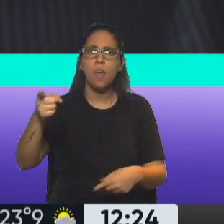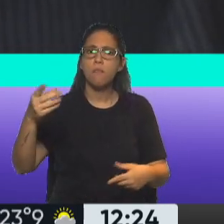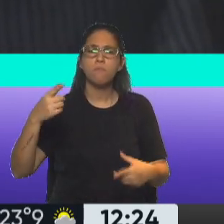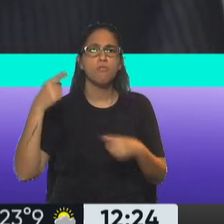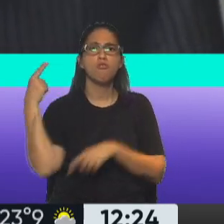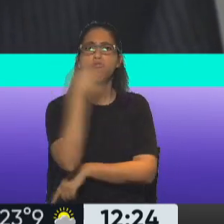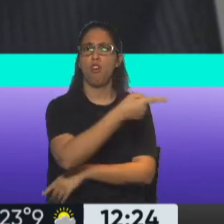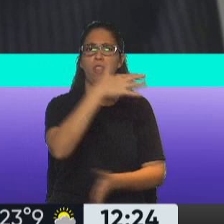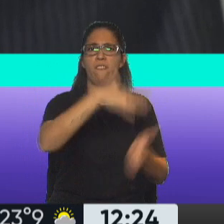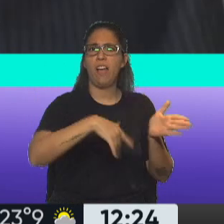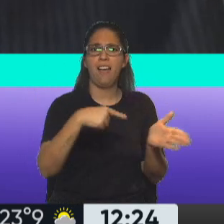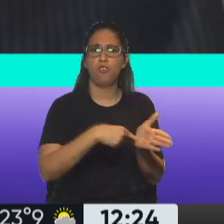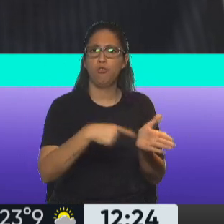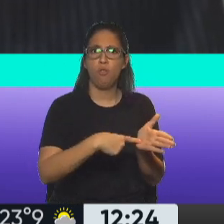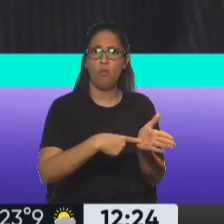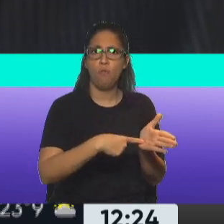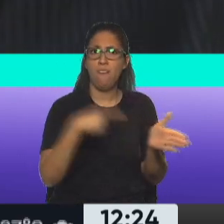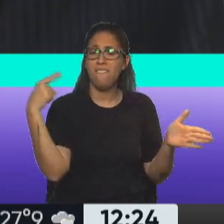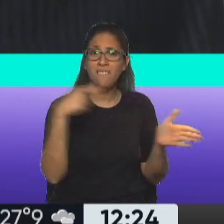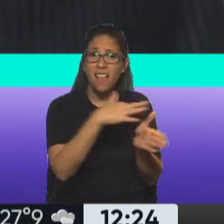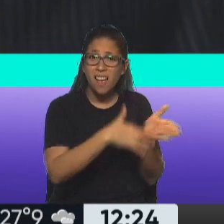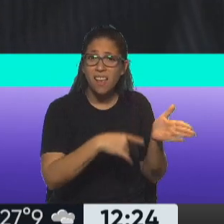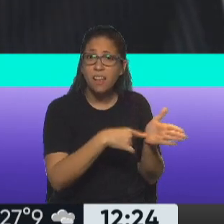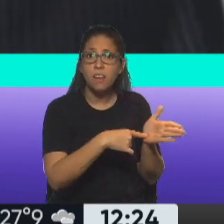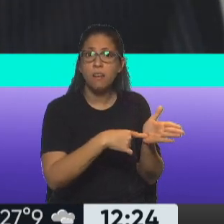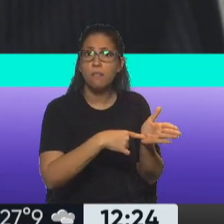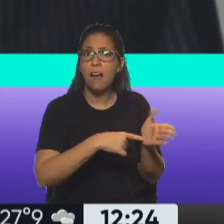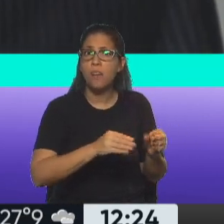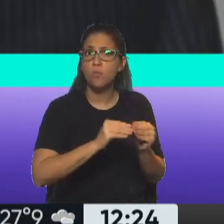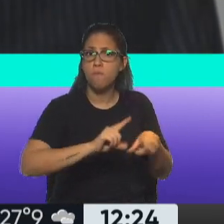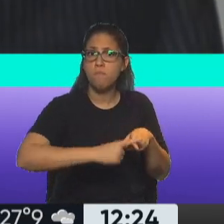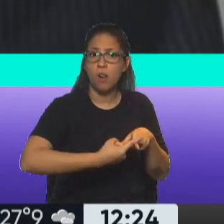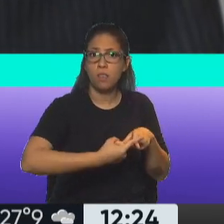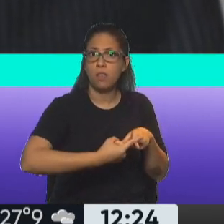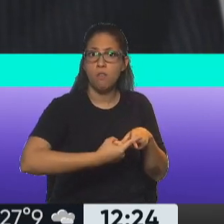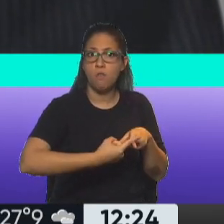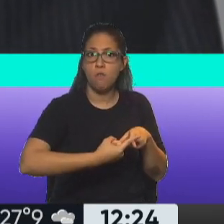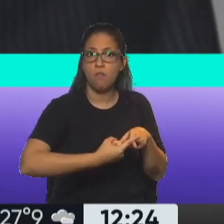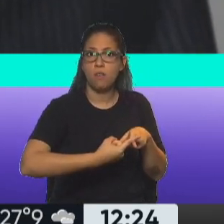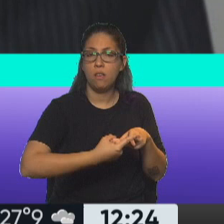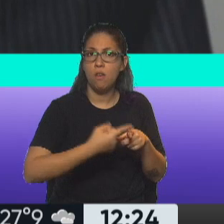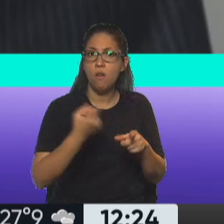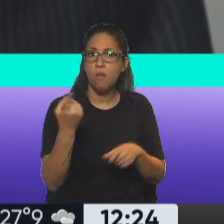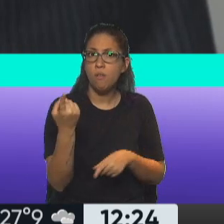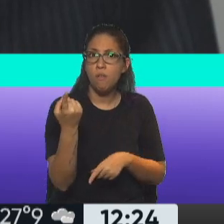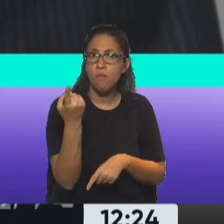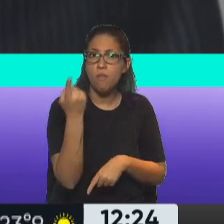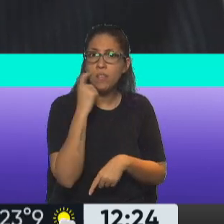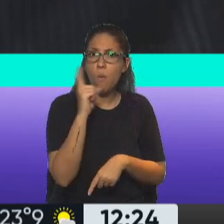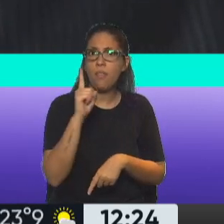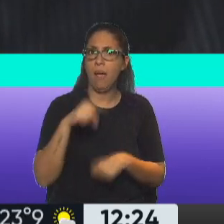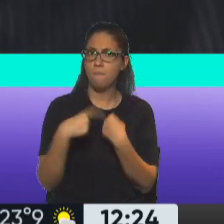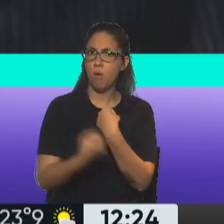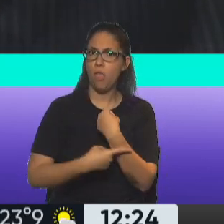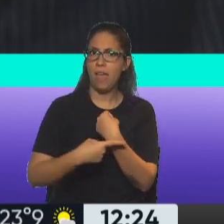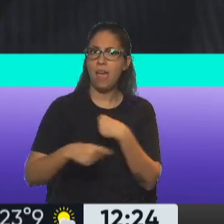contra de este fallo, porque es un fallo que es absolutamente político y desconoce el poder que tiene este poder,